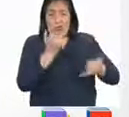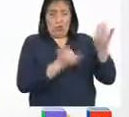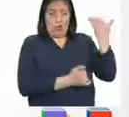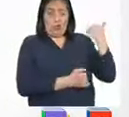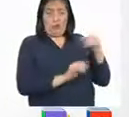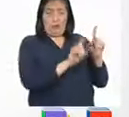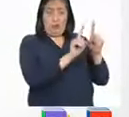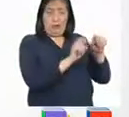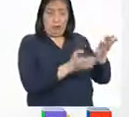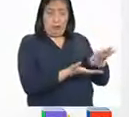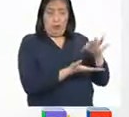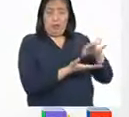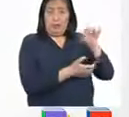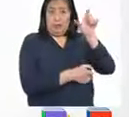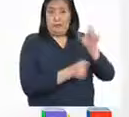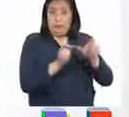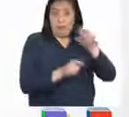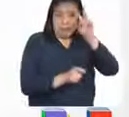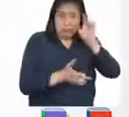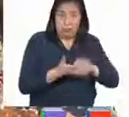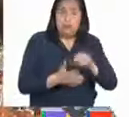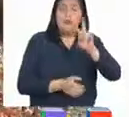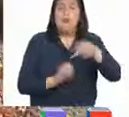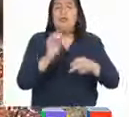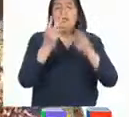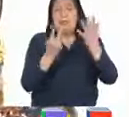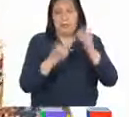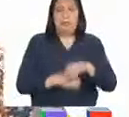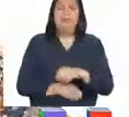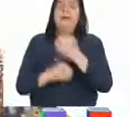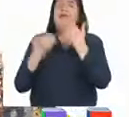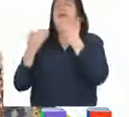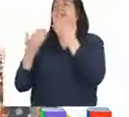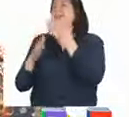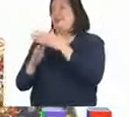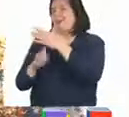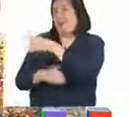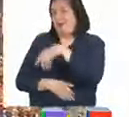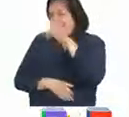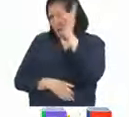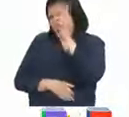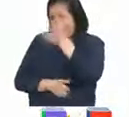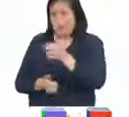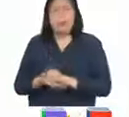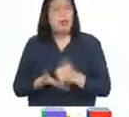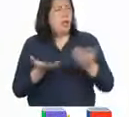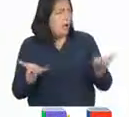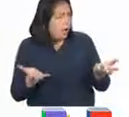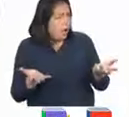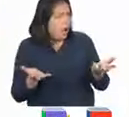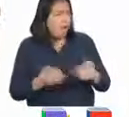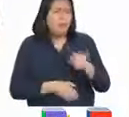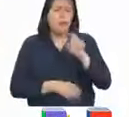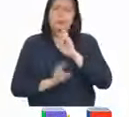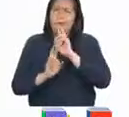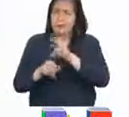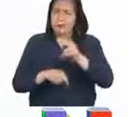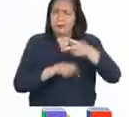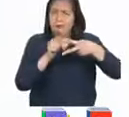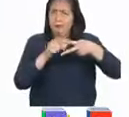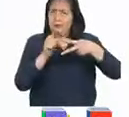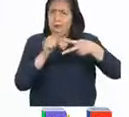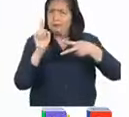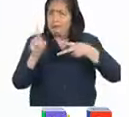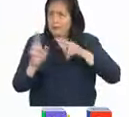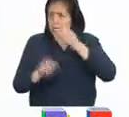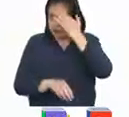censo nacional fue en 2017. Gracias por compartir todo esto, profesor. Entonces, Arturo, respondiendo a tu primera